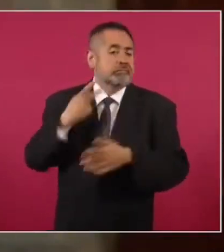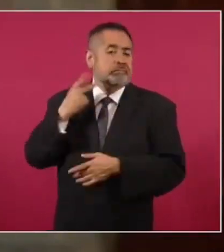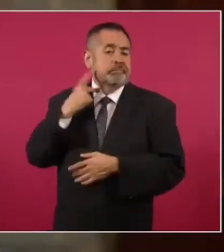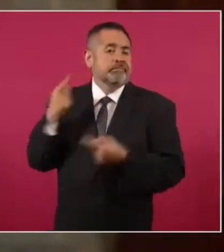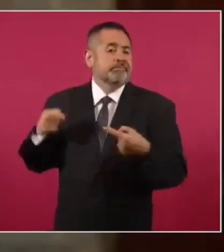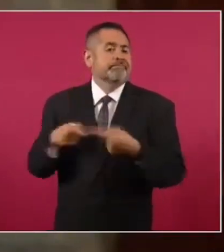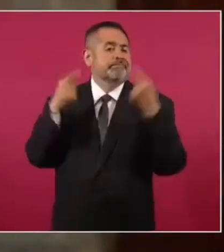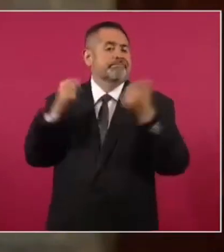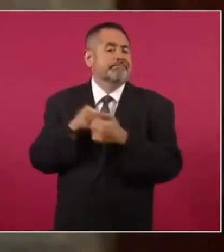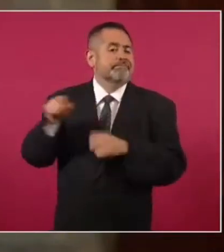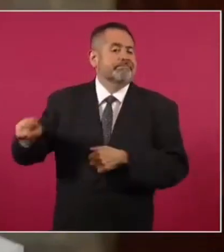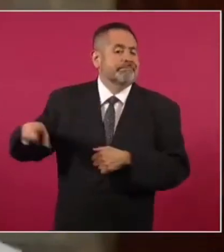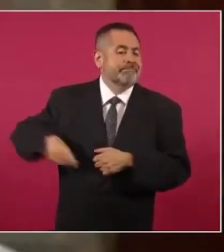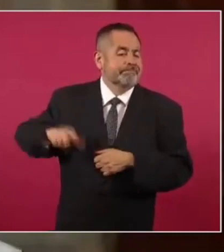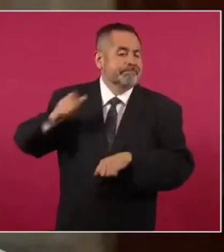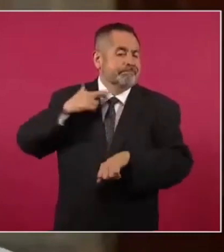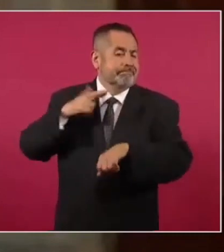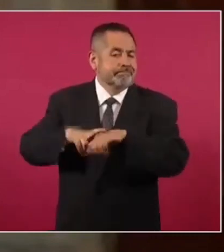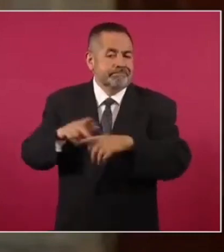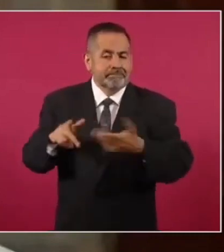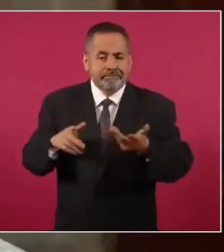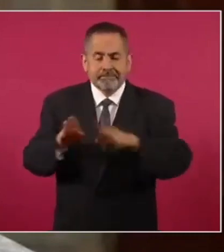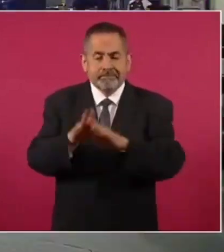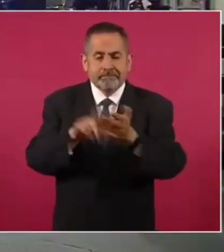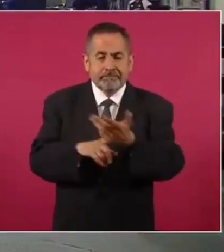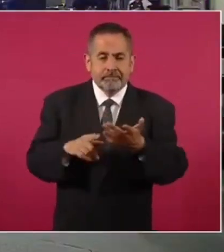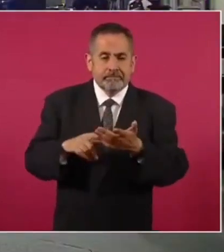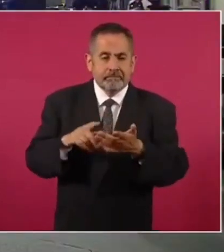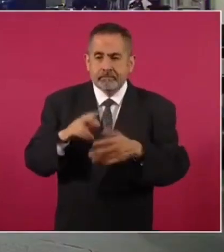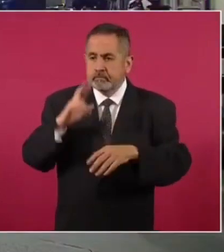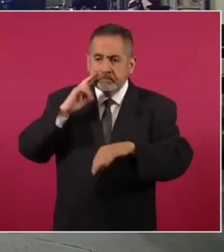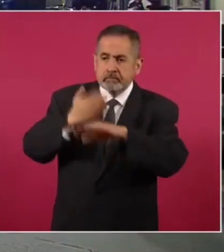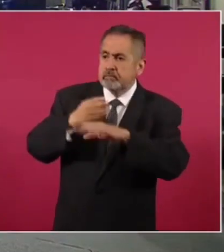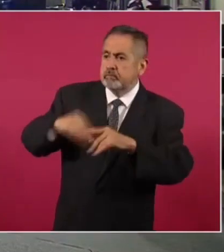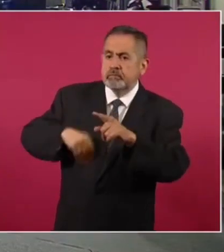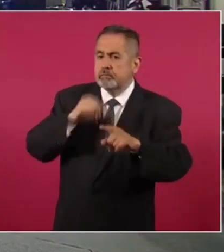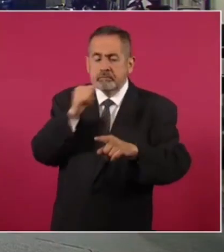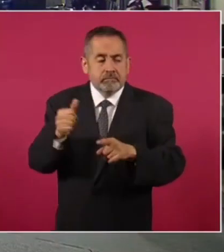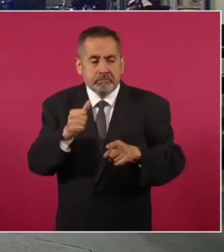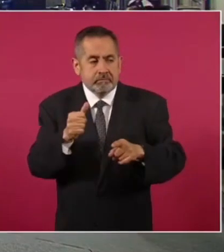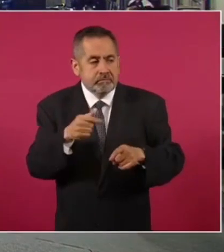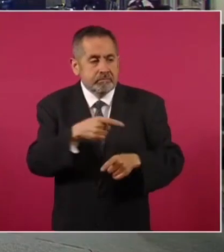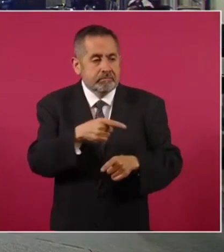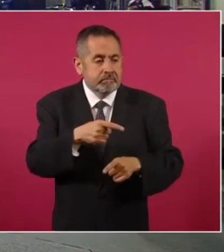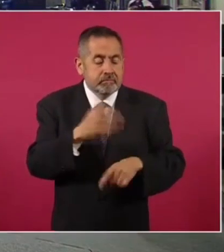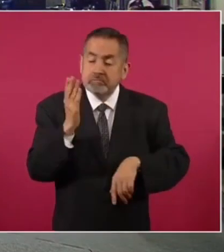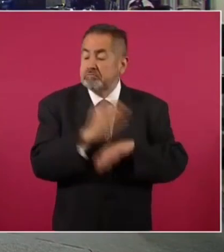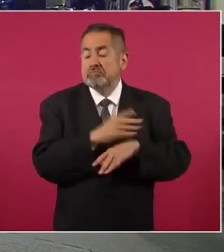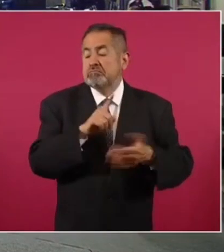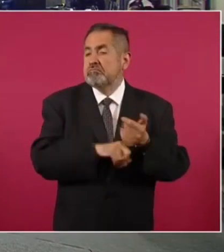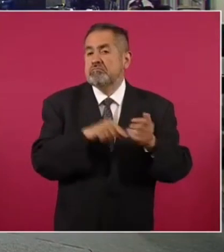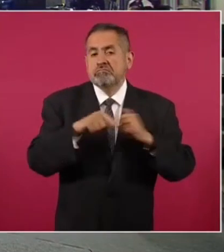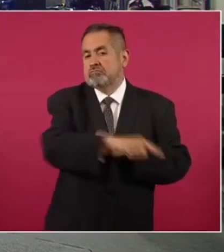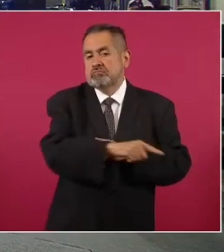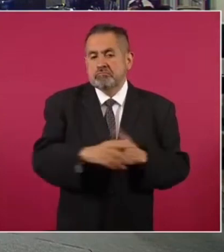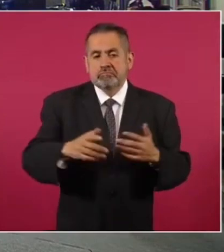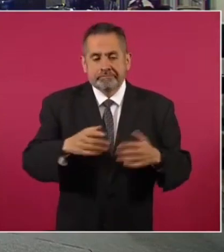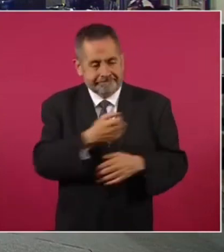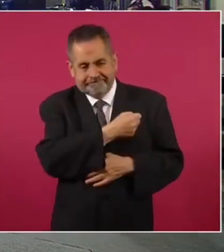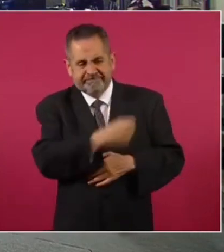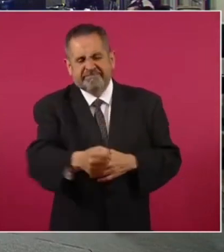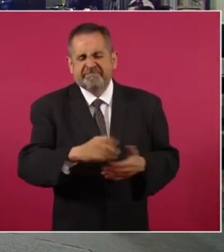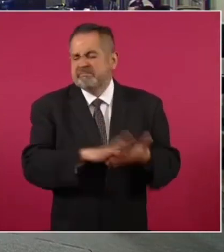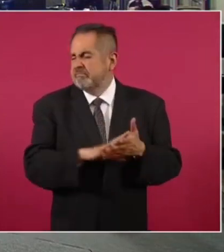que pues igual no hay ninguna responsabilidad, pero por cuestiones, ¿no? Es un empresario y